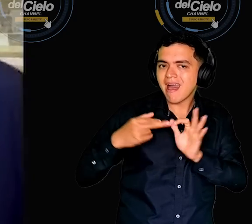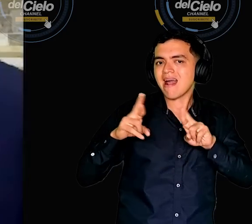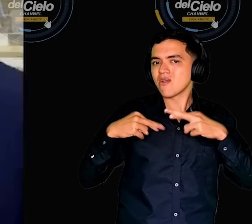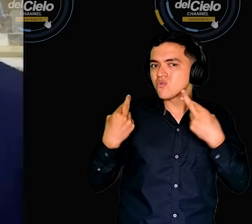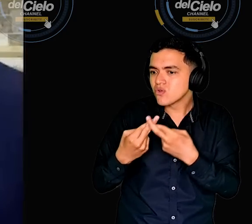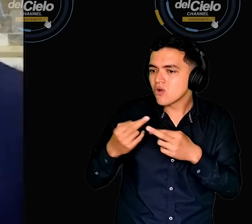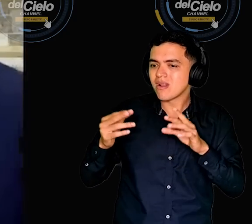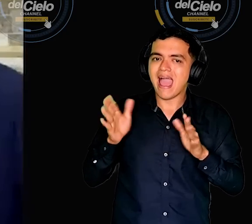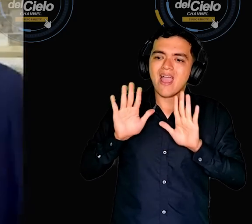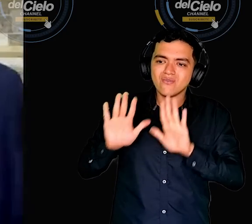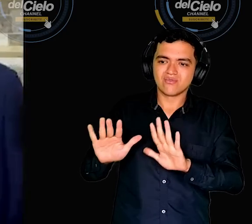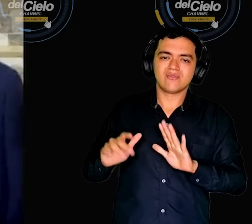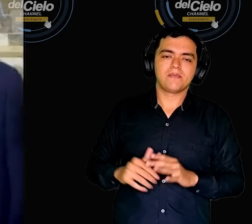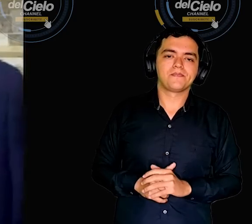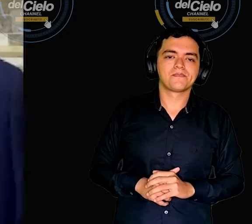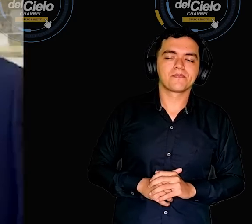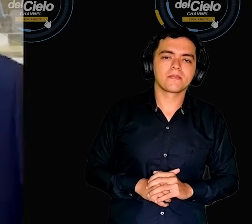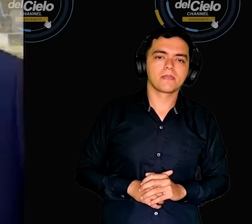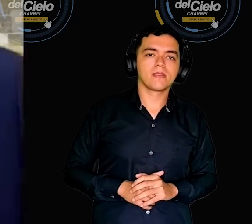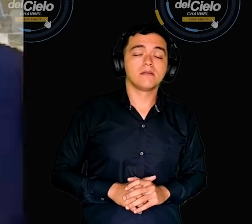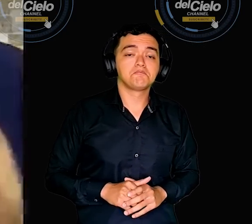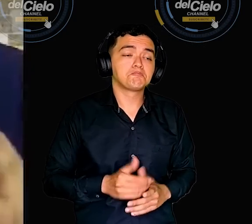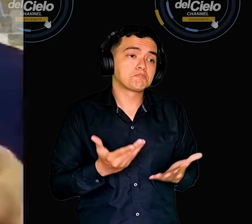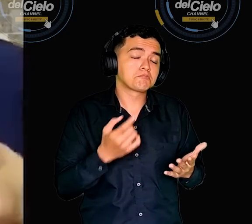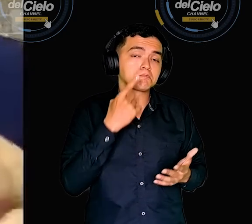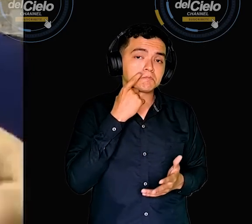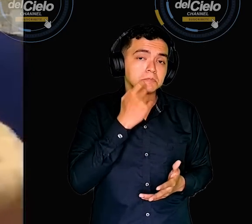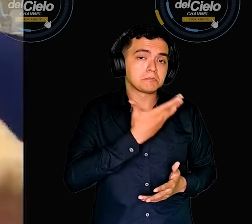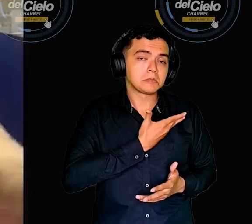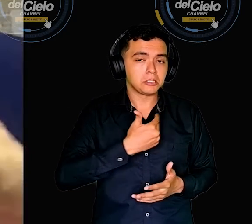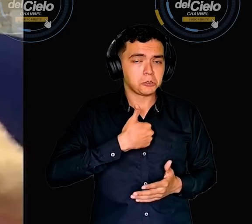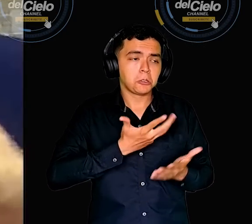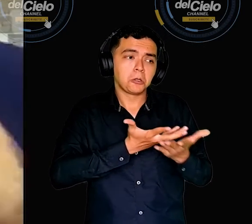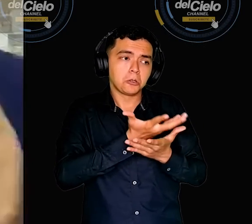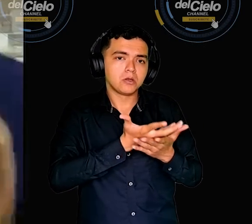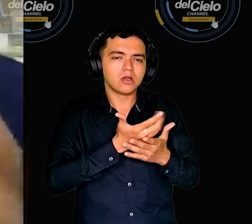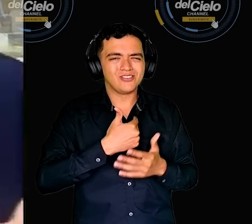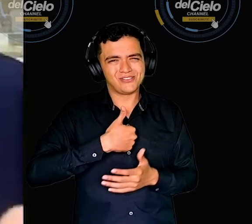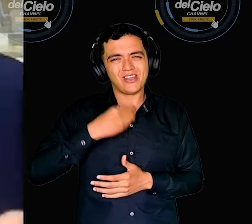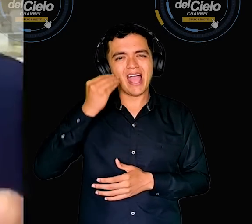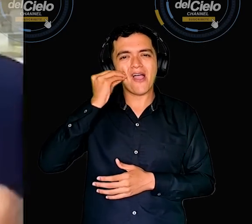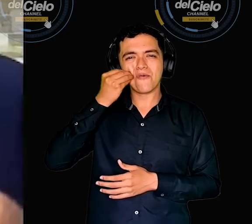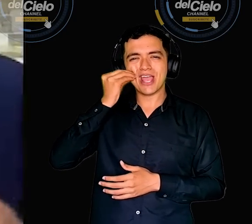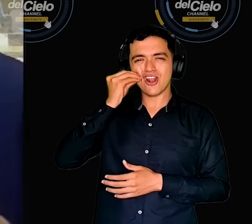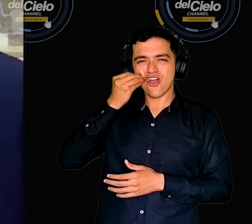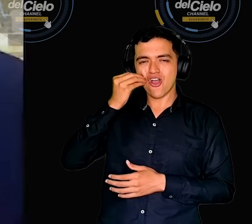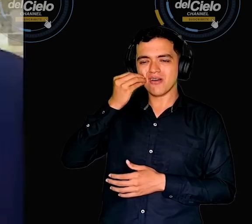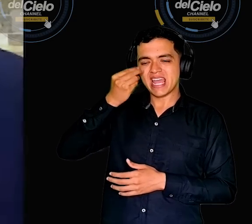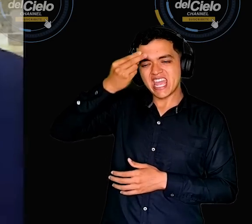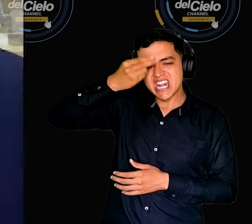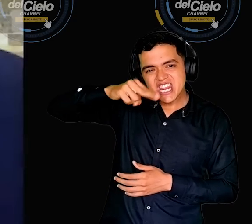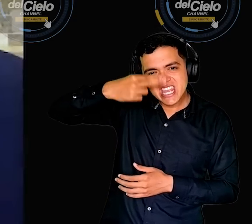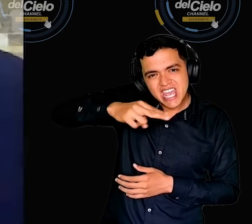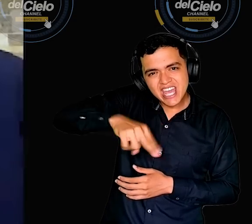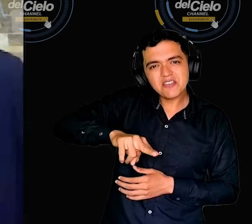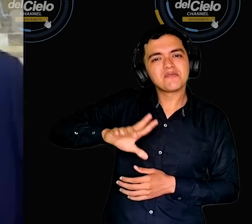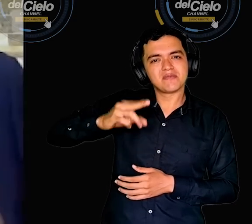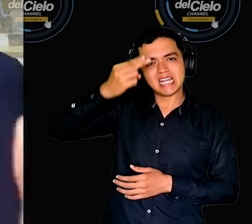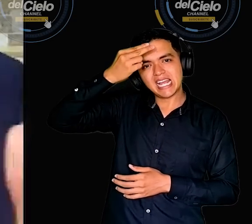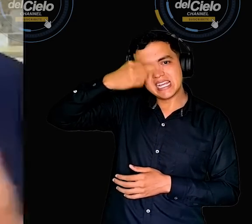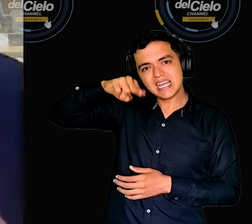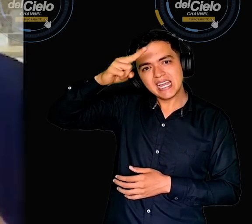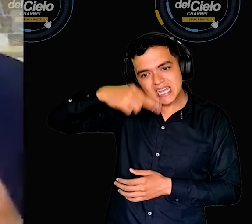palabras, de las cuales nacen las envidias, los pleitos, la blasfemia, malas sospechas, mejor dicho, destrucción